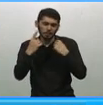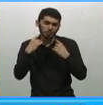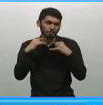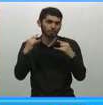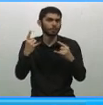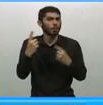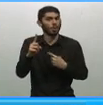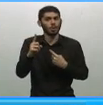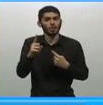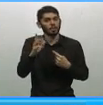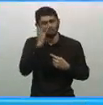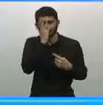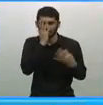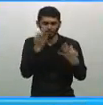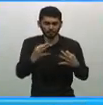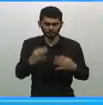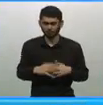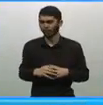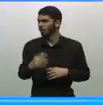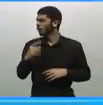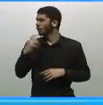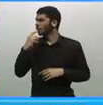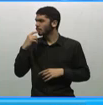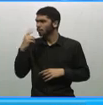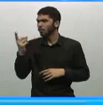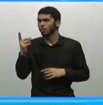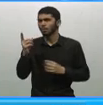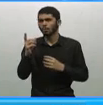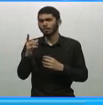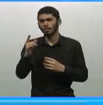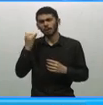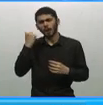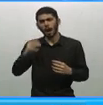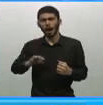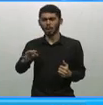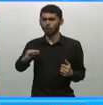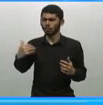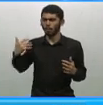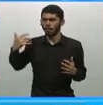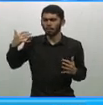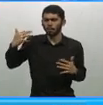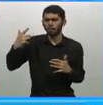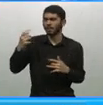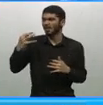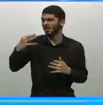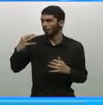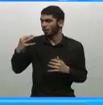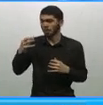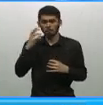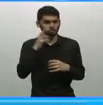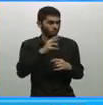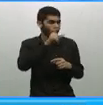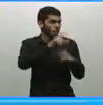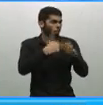que sí me dejan descansar y si pensamos un poquito y nos imaginamos que ya pasan Algunos años ellos van a tener la posibilidad de verte vos todavía sos un jugador